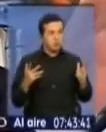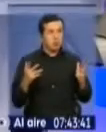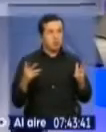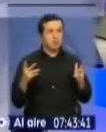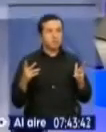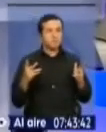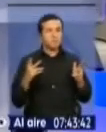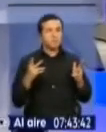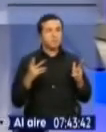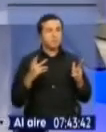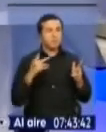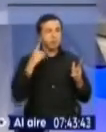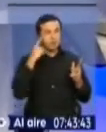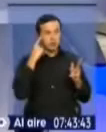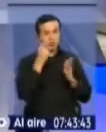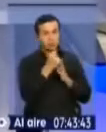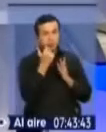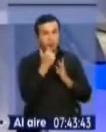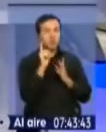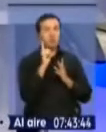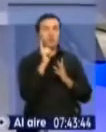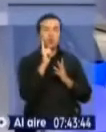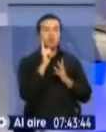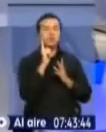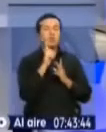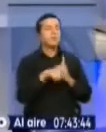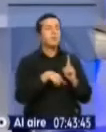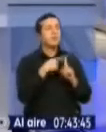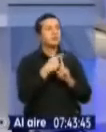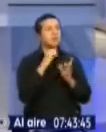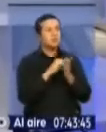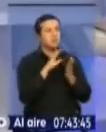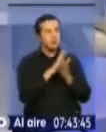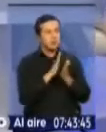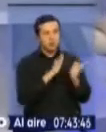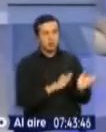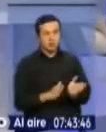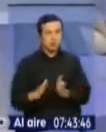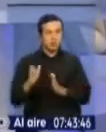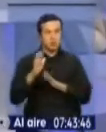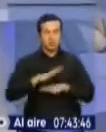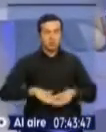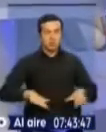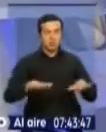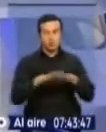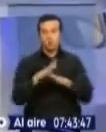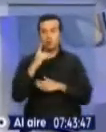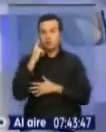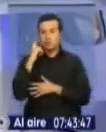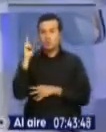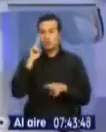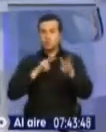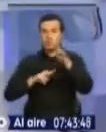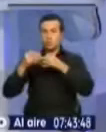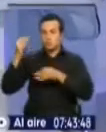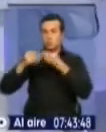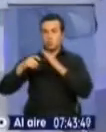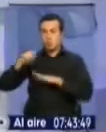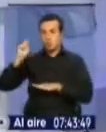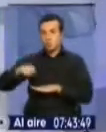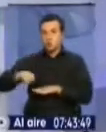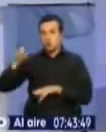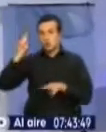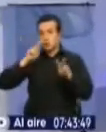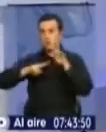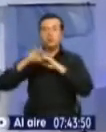error inexcusable como una figura, sino más bien que la aplicación sea por la propia jurisdiccionalidad. Eso tiene que ser determinado judicialmente. Solo un juez puede. Para